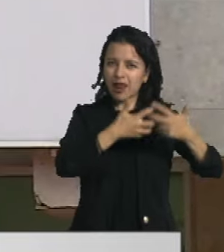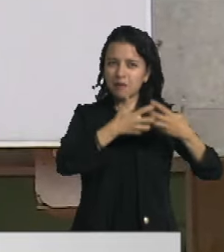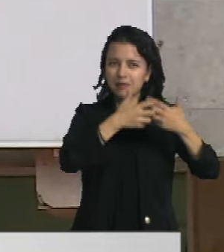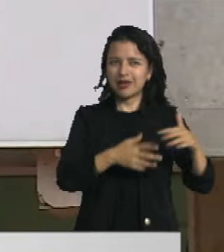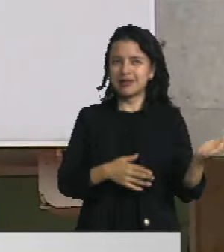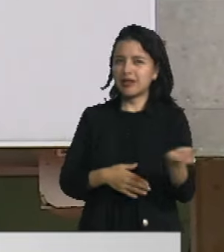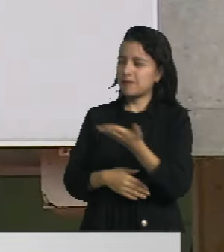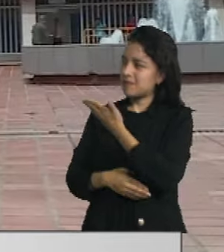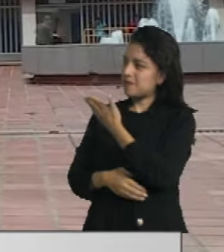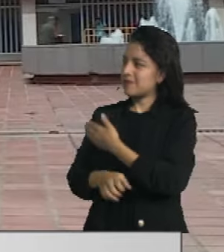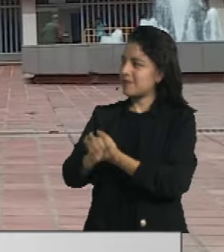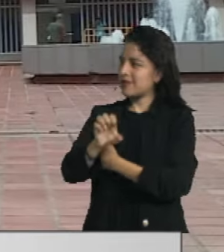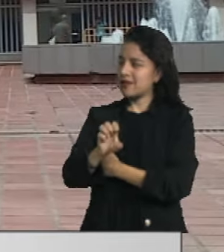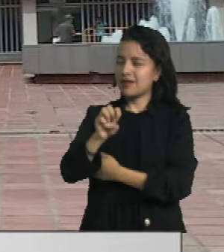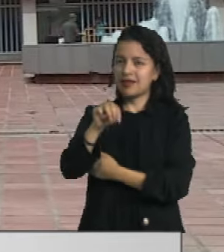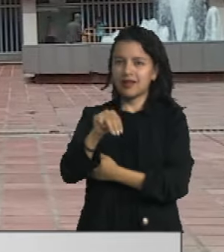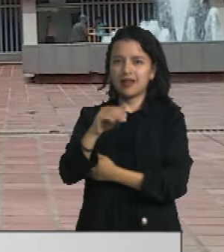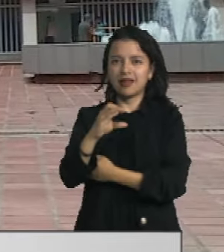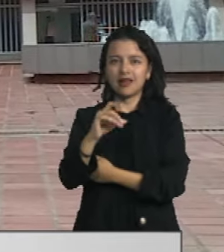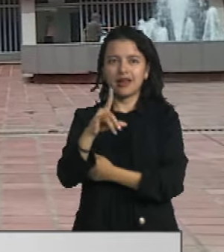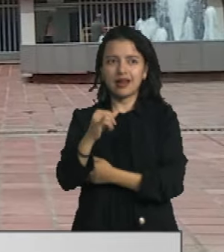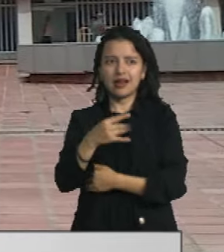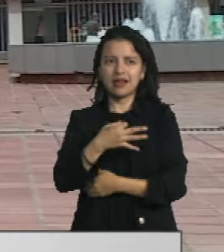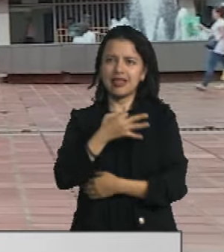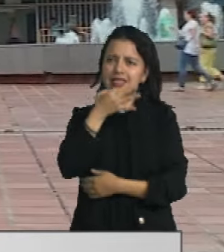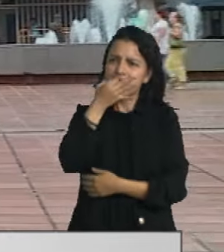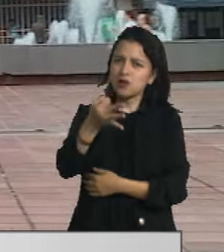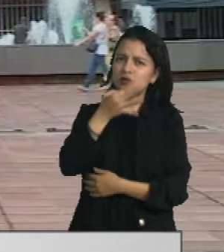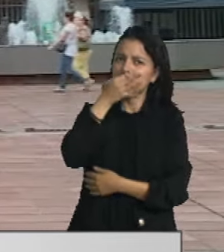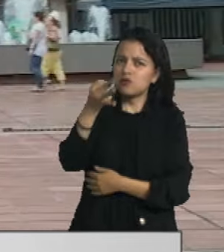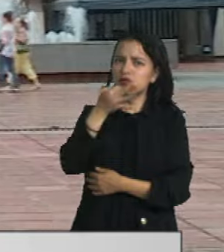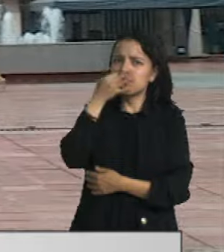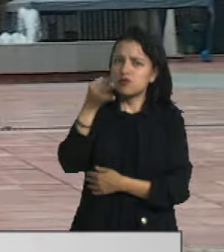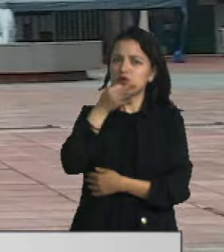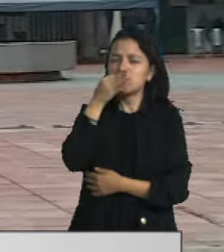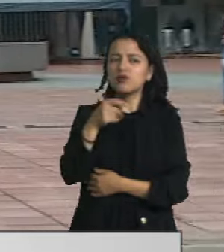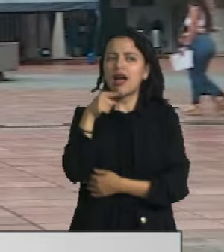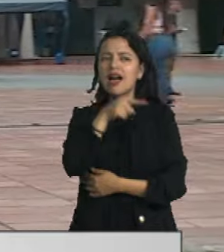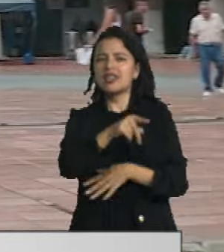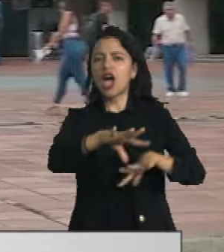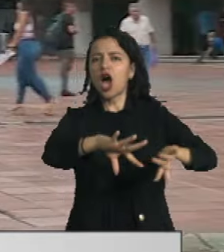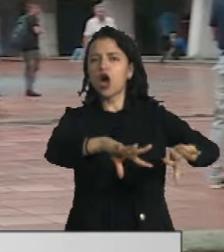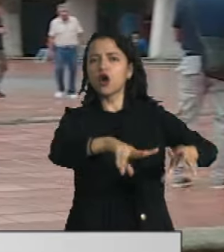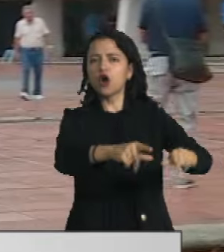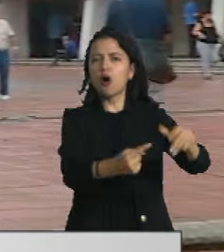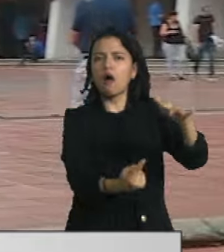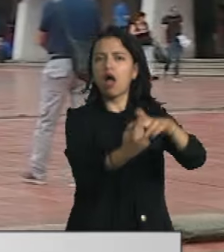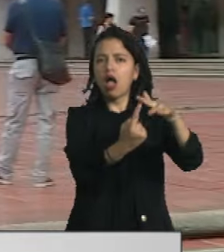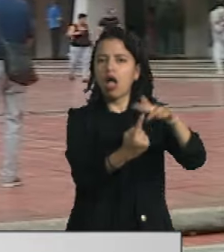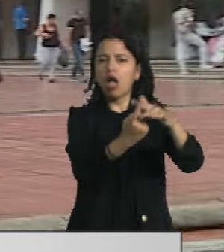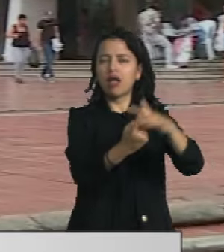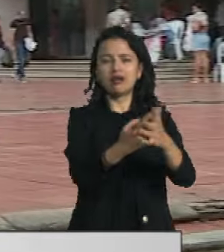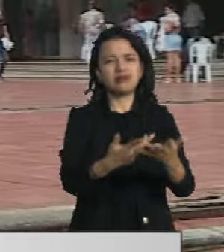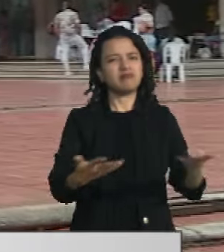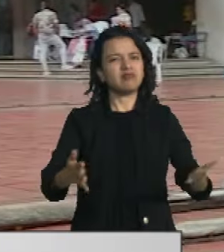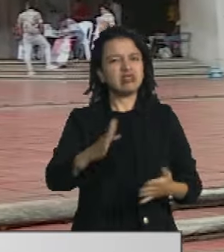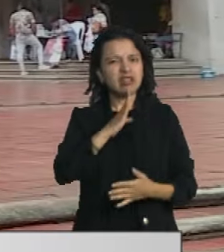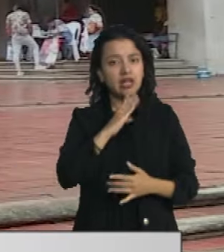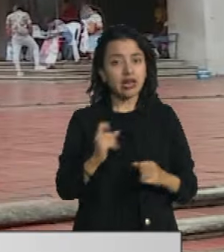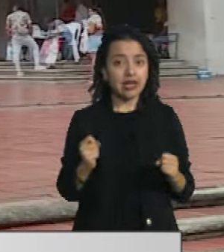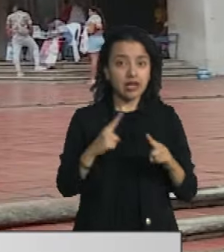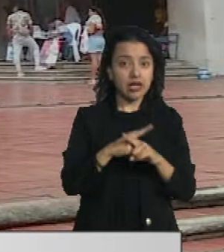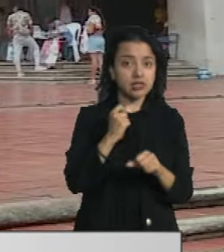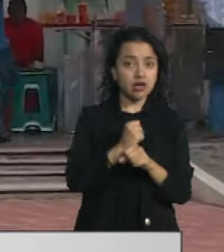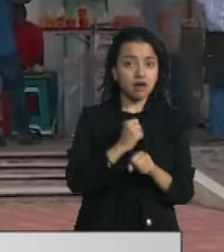de Cali, Emcali, tras las denuncias impuestas sobre un presunto cartel del robo de energía liderado por funcionarios activos, exfuncionarios